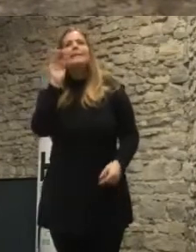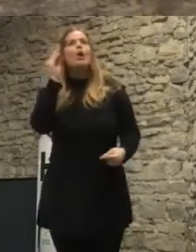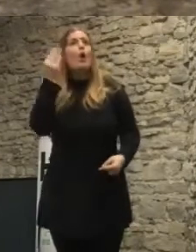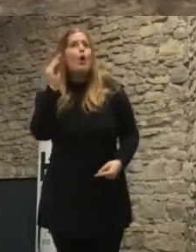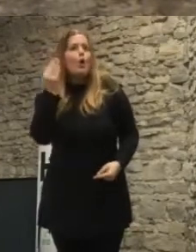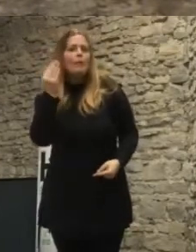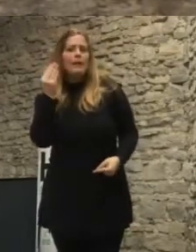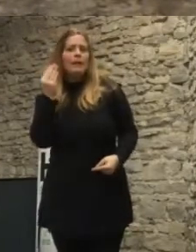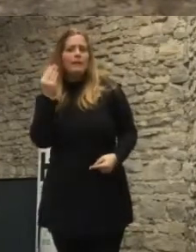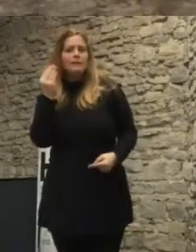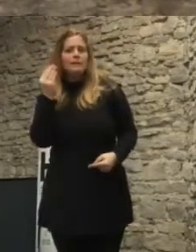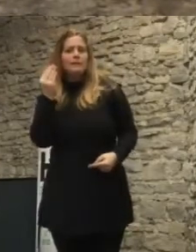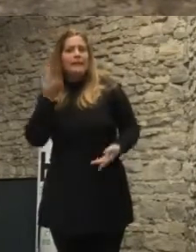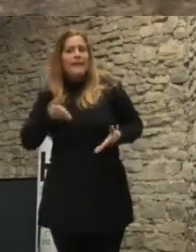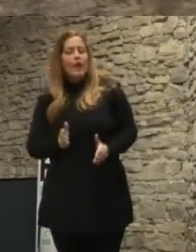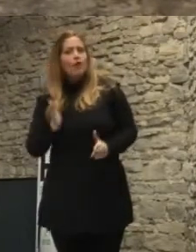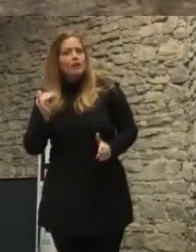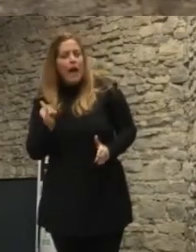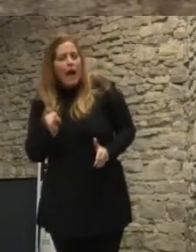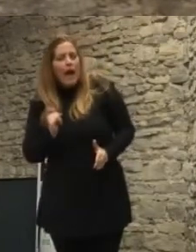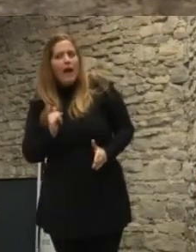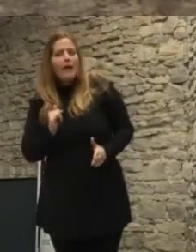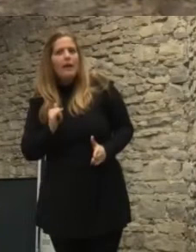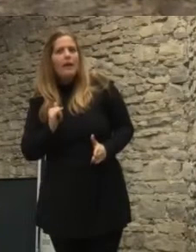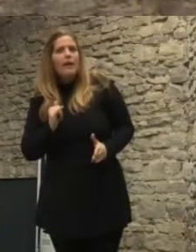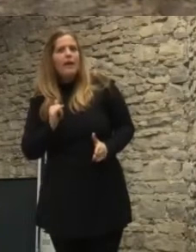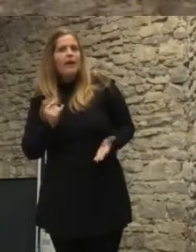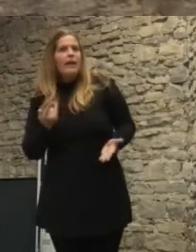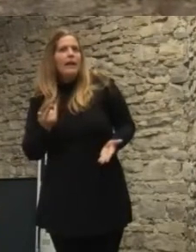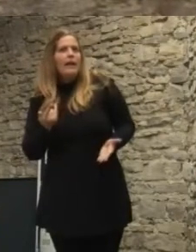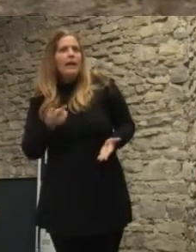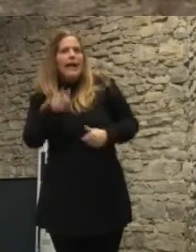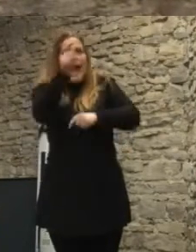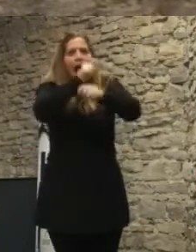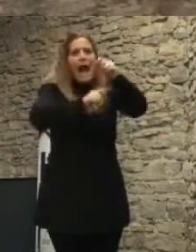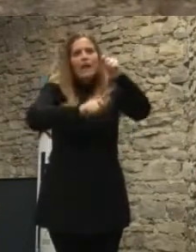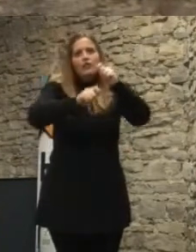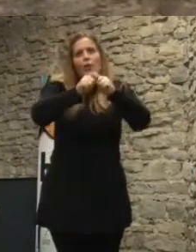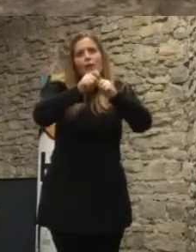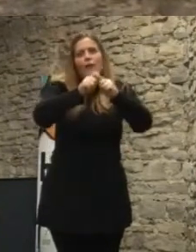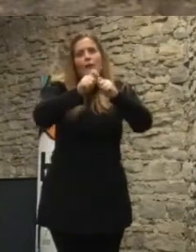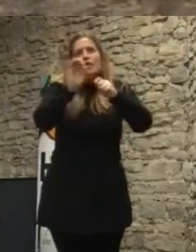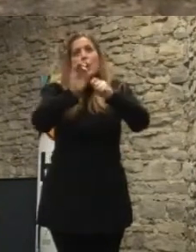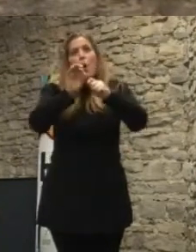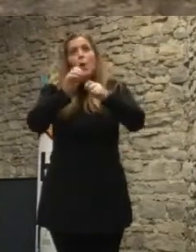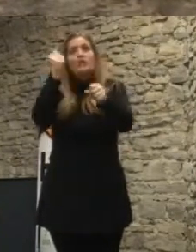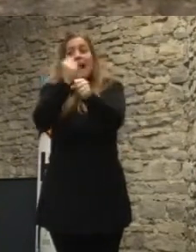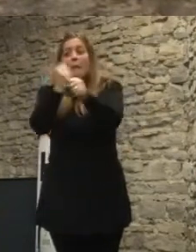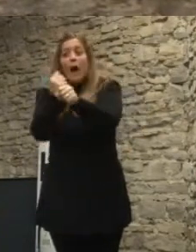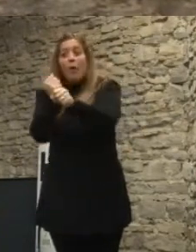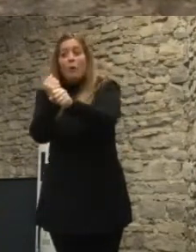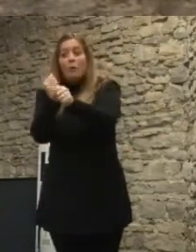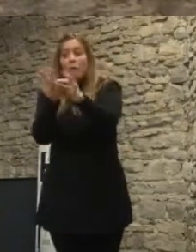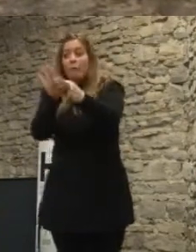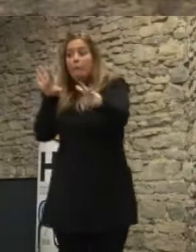que tienen hijos y que no participan en el mercado de trabajo, pues puedan acercarse a